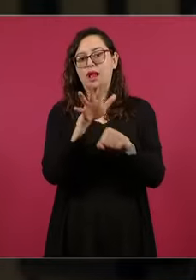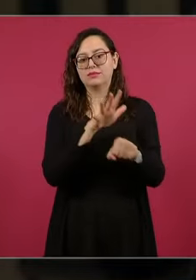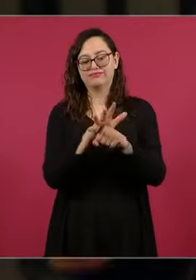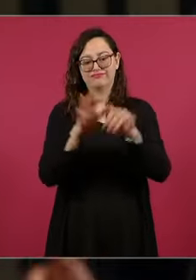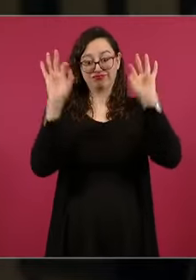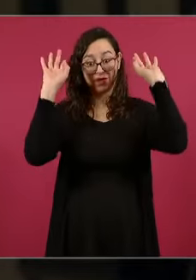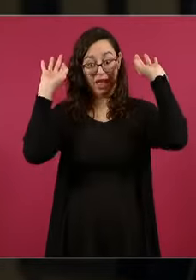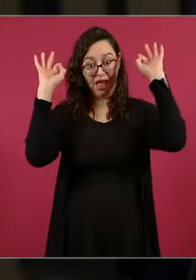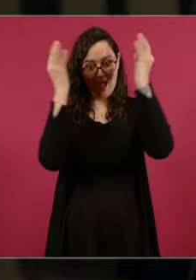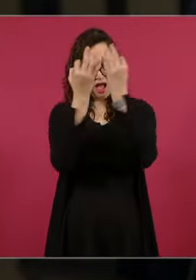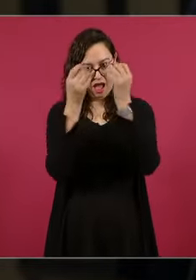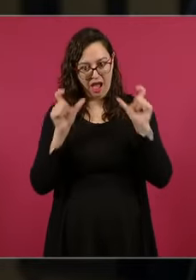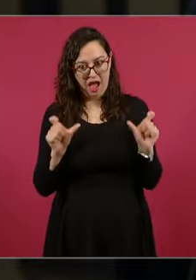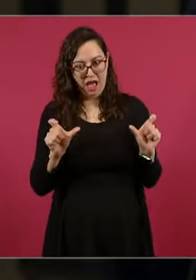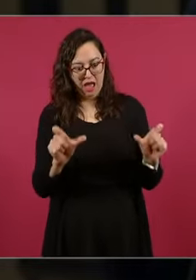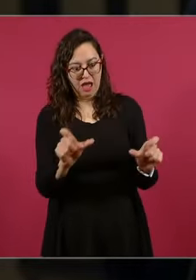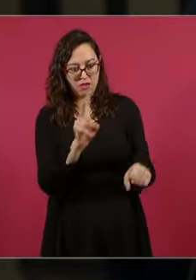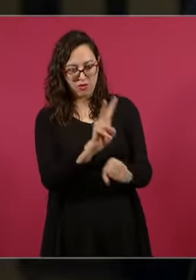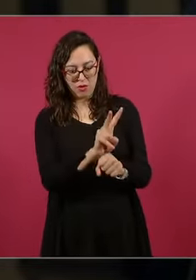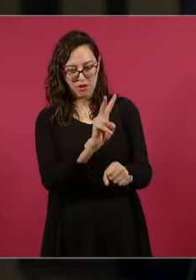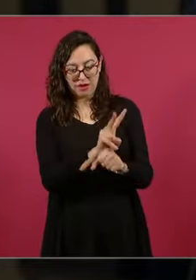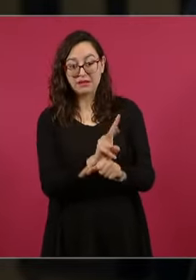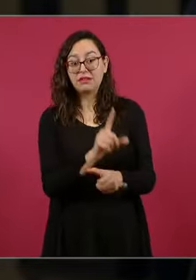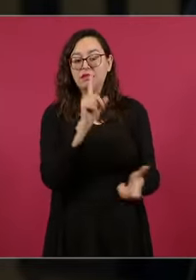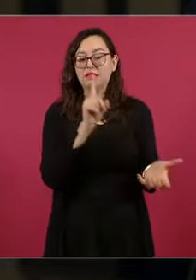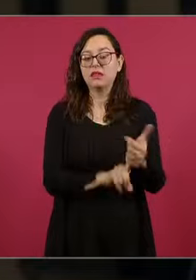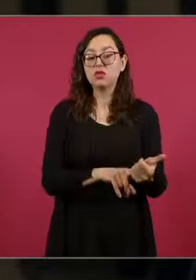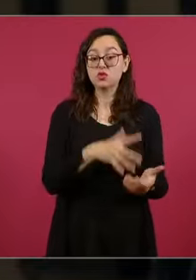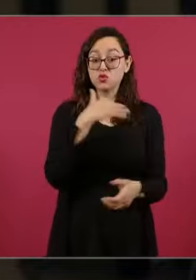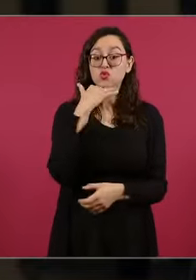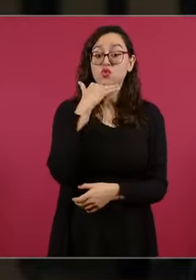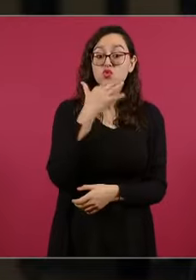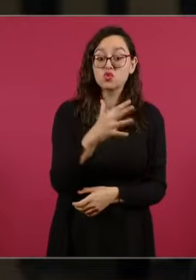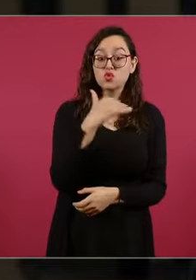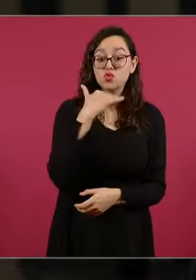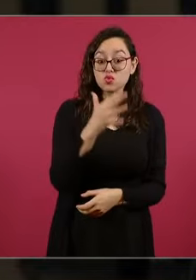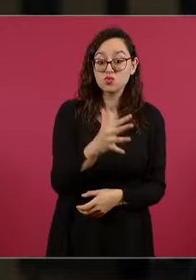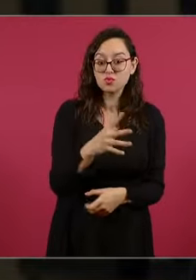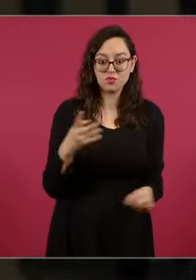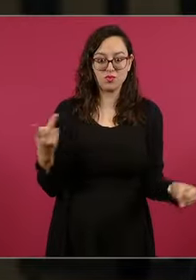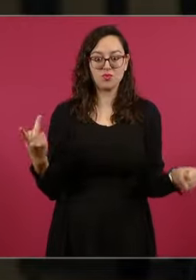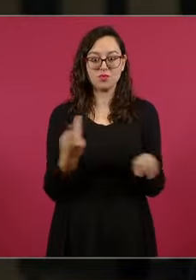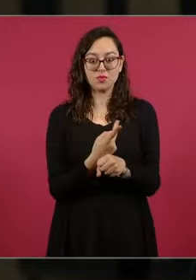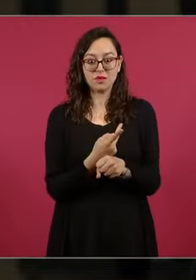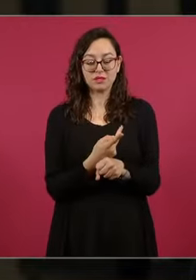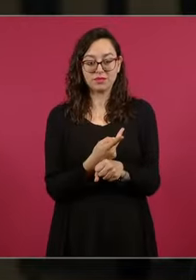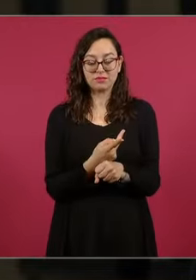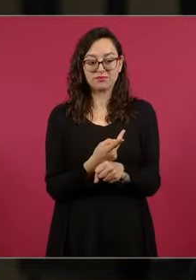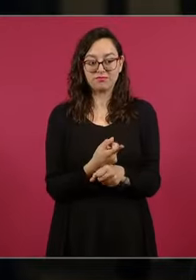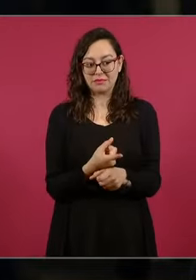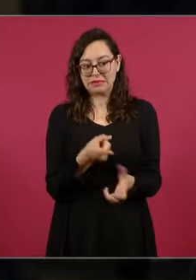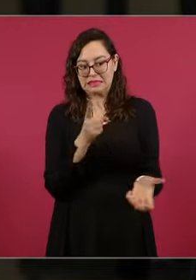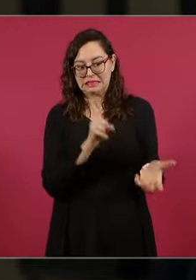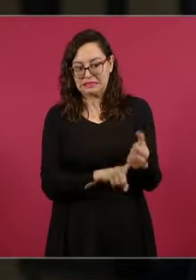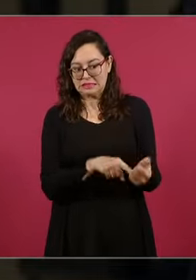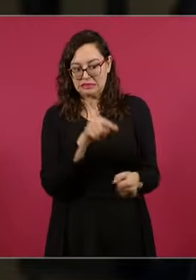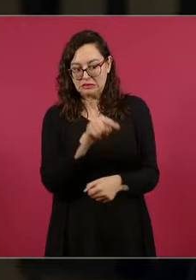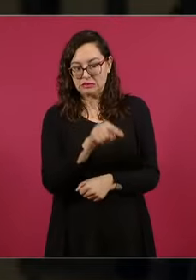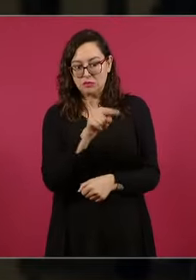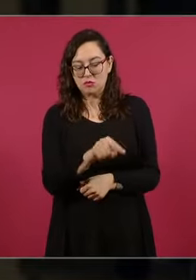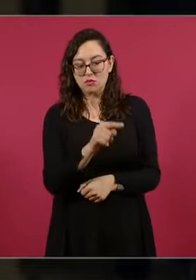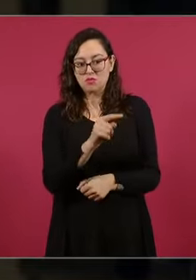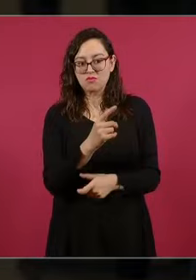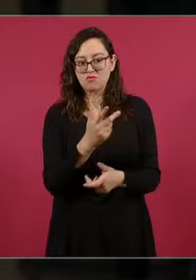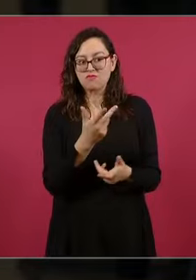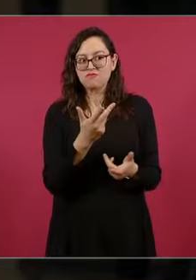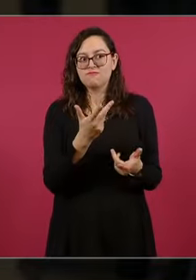estas, si se dan casos de corrupción, pues puede incluso ser un filtro, o más bien dejar de